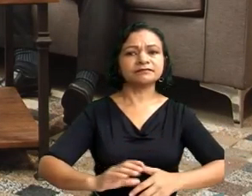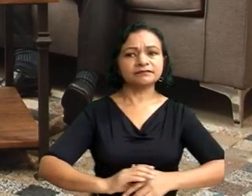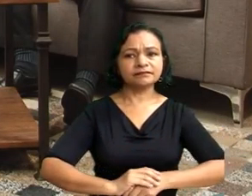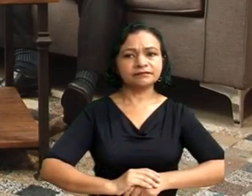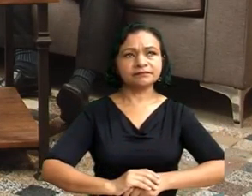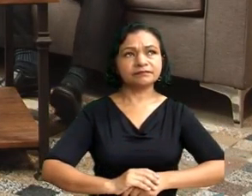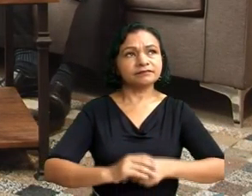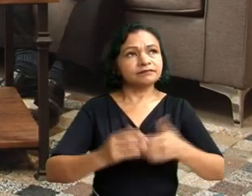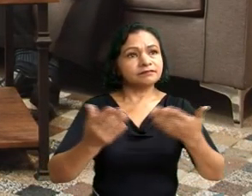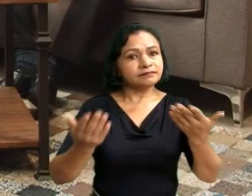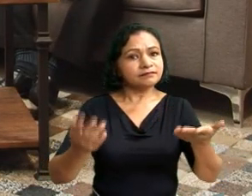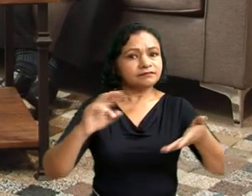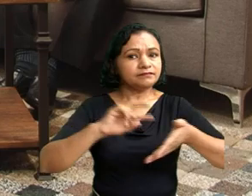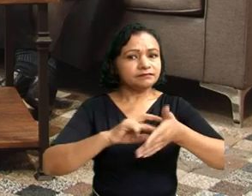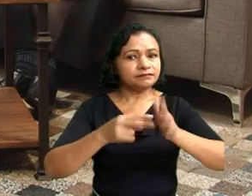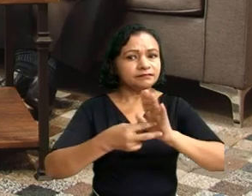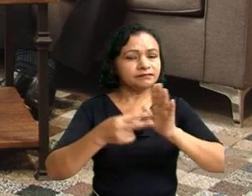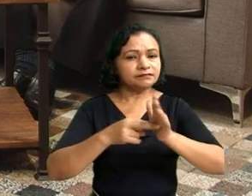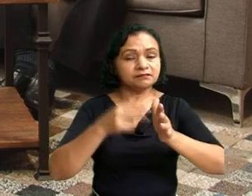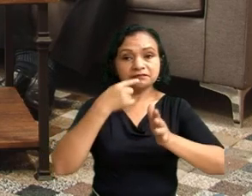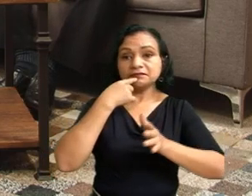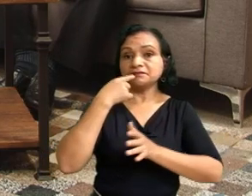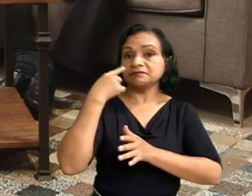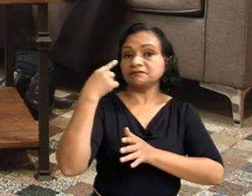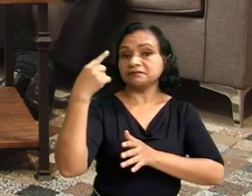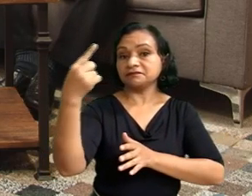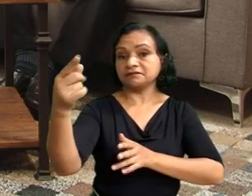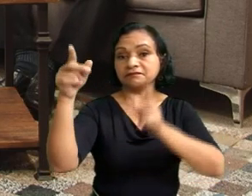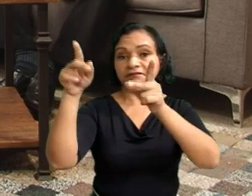es decir los que están diciendo